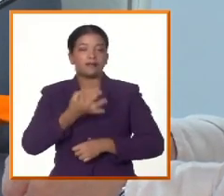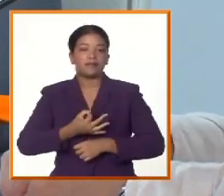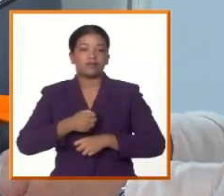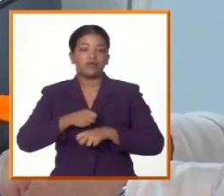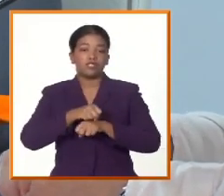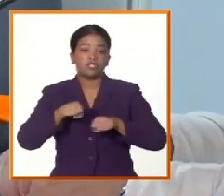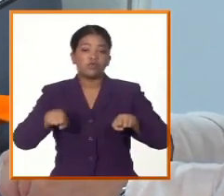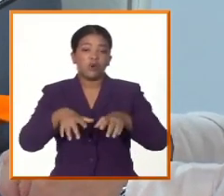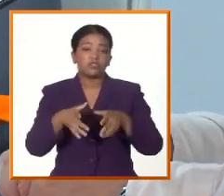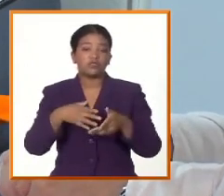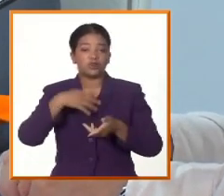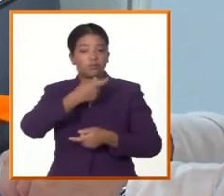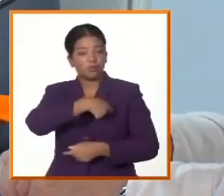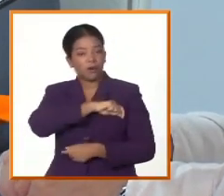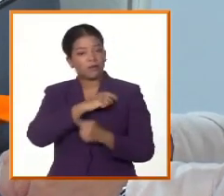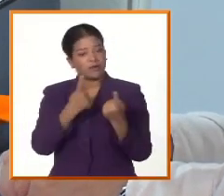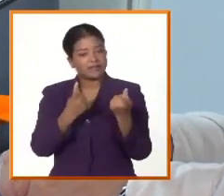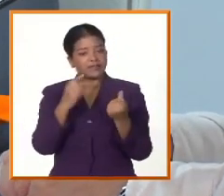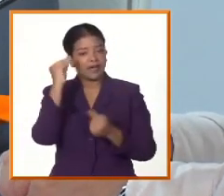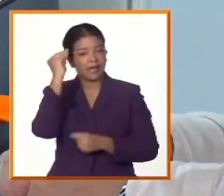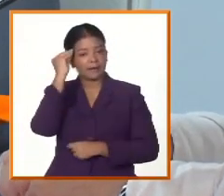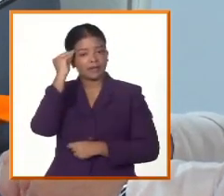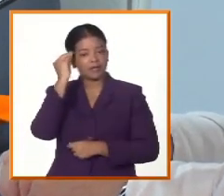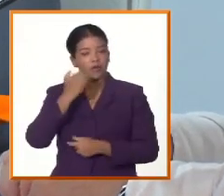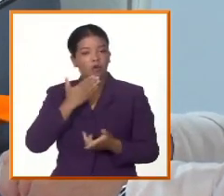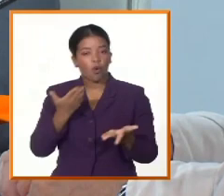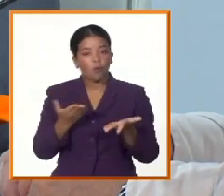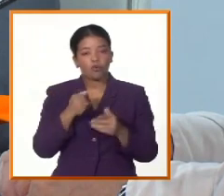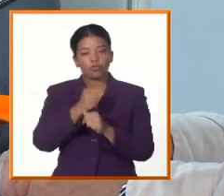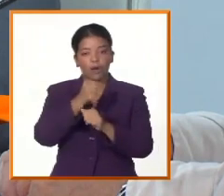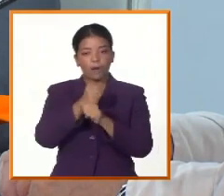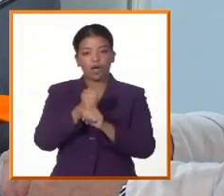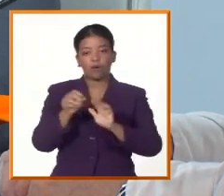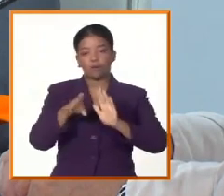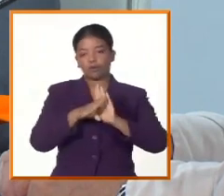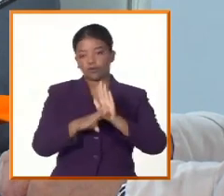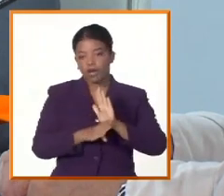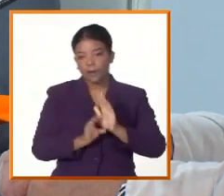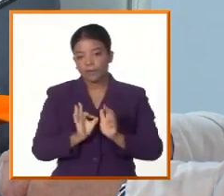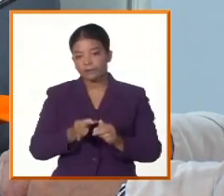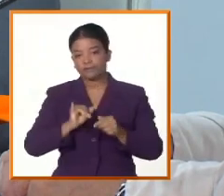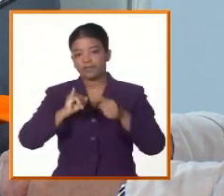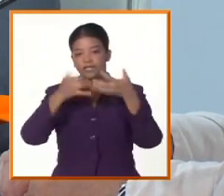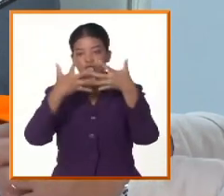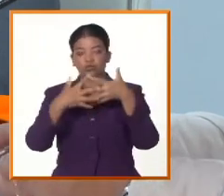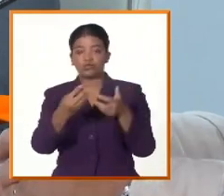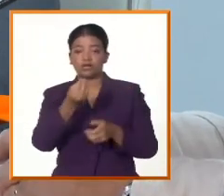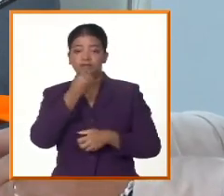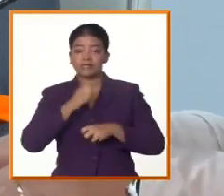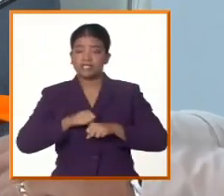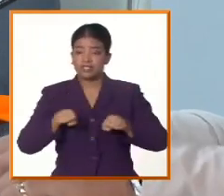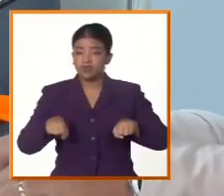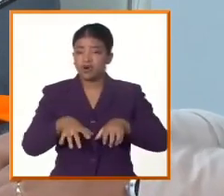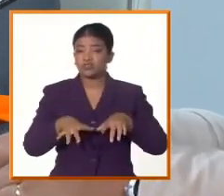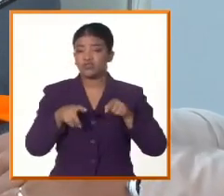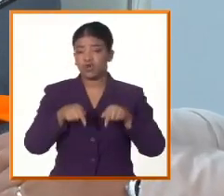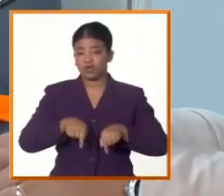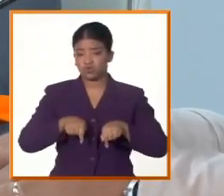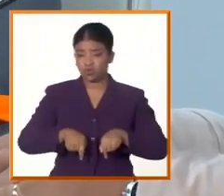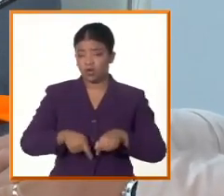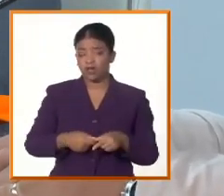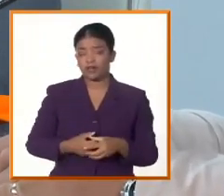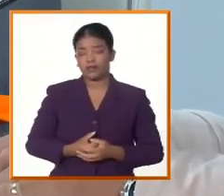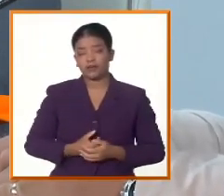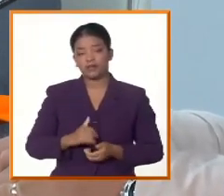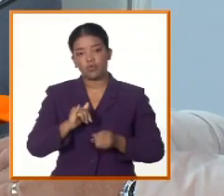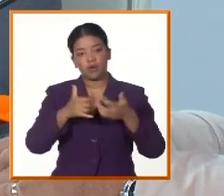el pueblo de Cuba el resto de Los Seguidores de este importante programa sobre la situación actual la perspectiva de la producción de